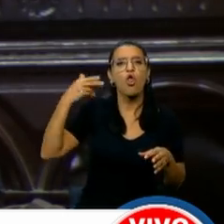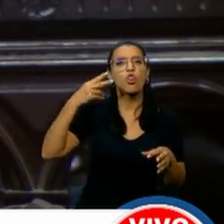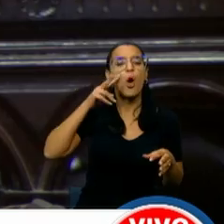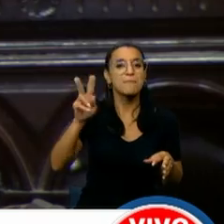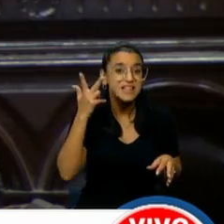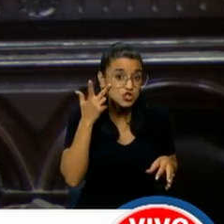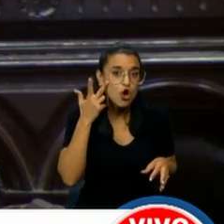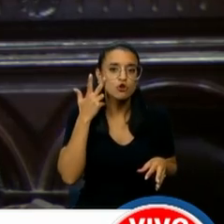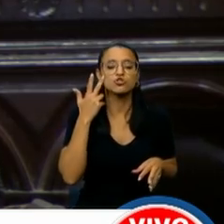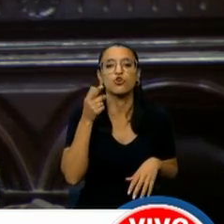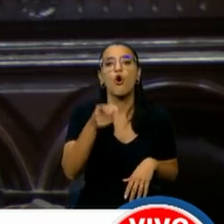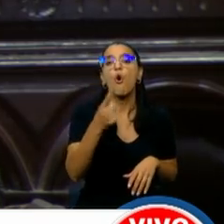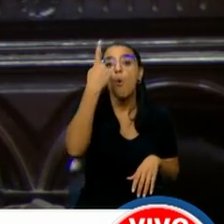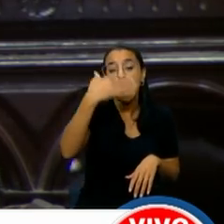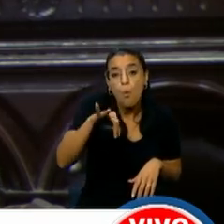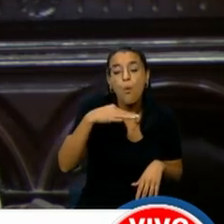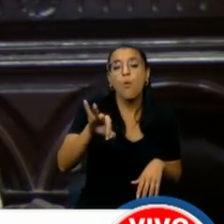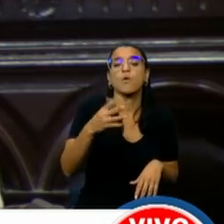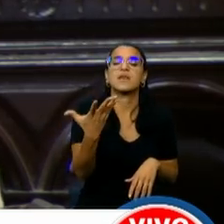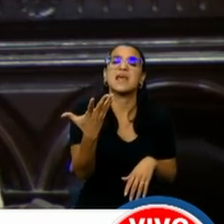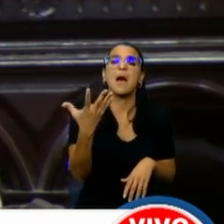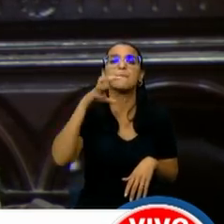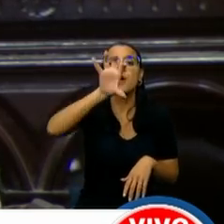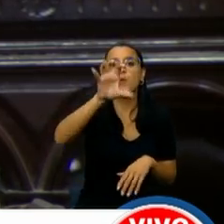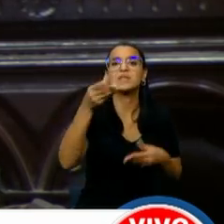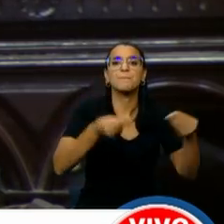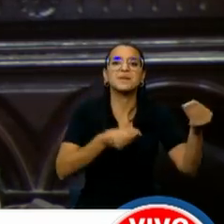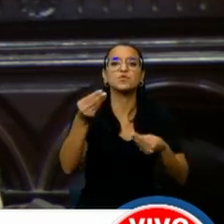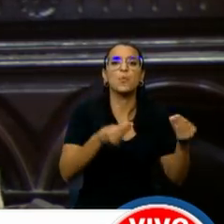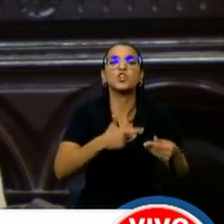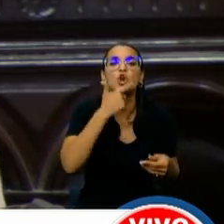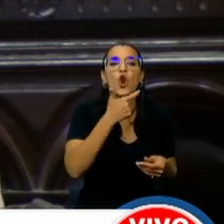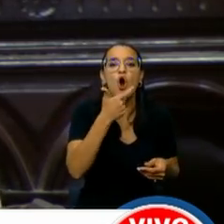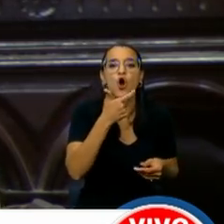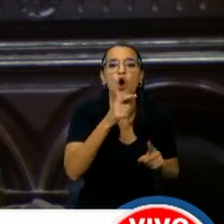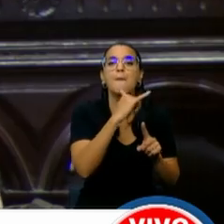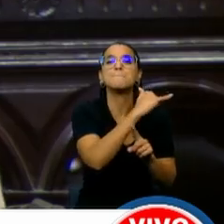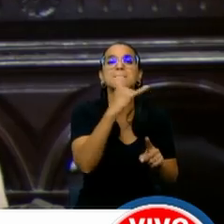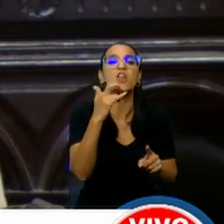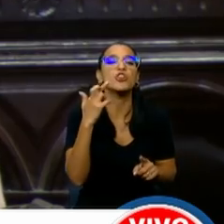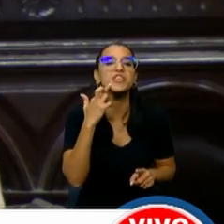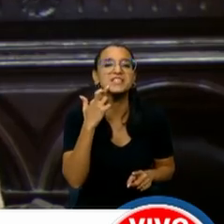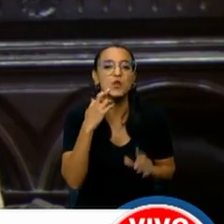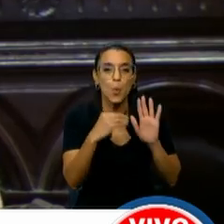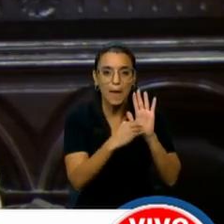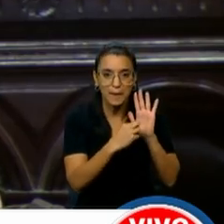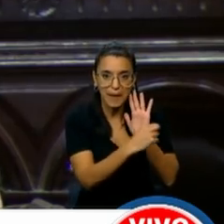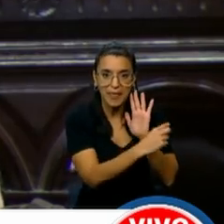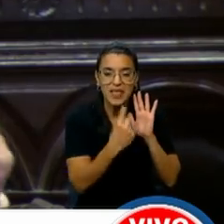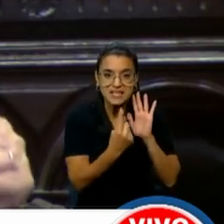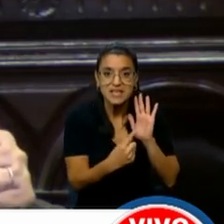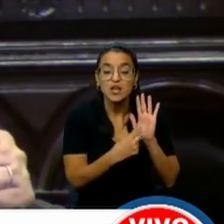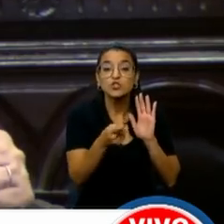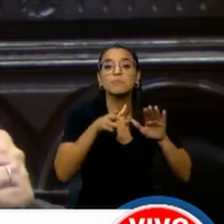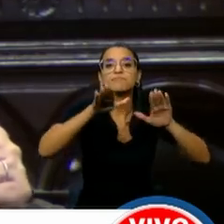que fuimos la única provincia que tuvo presupuesto rojo que fue -19 ese presupuesto -19 implicó que tuvimos